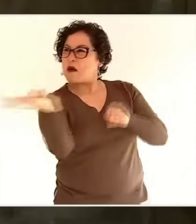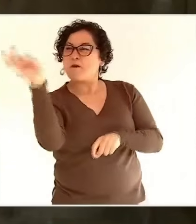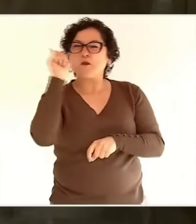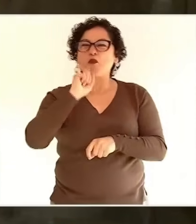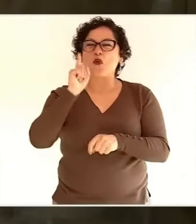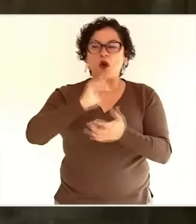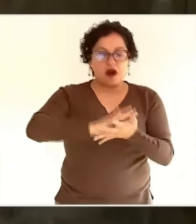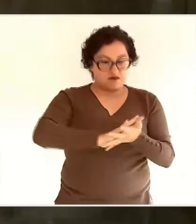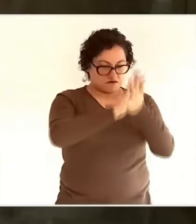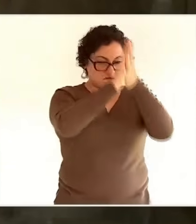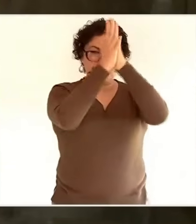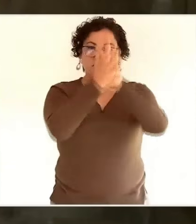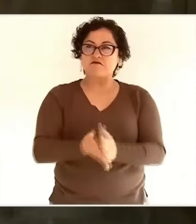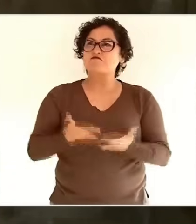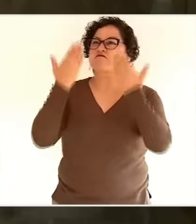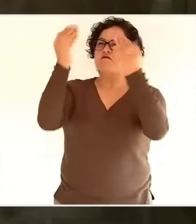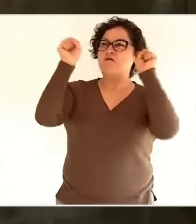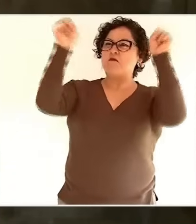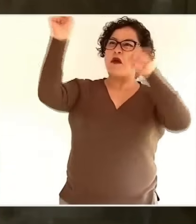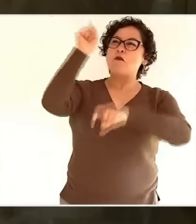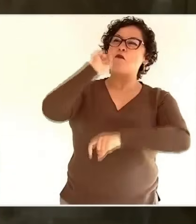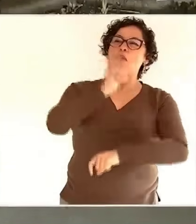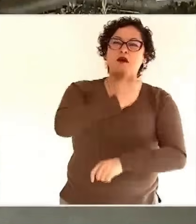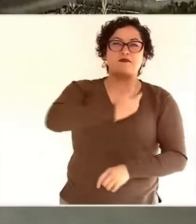nuestra presidenta Claudia Sheinbaum.